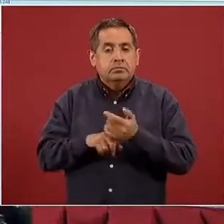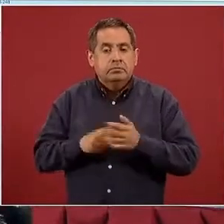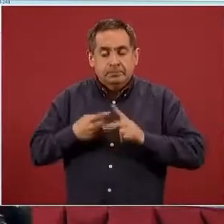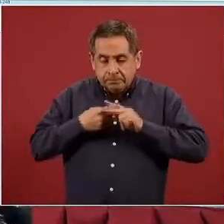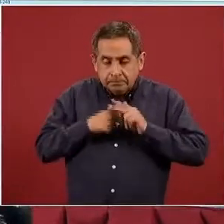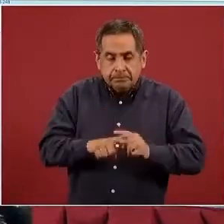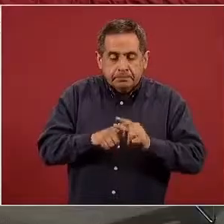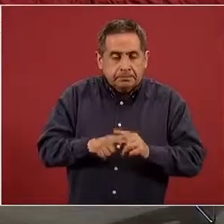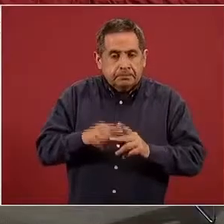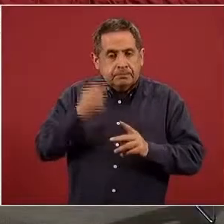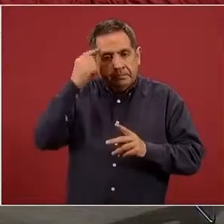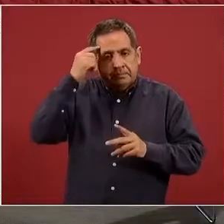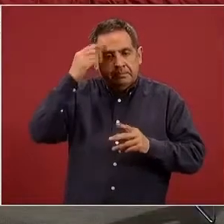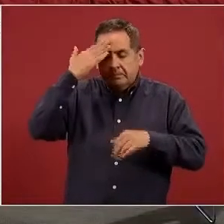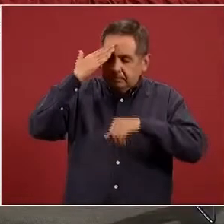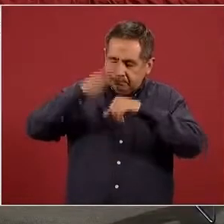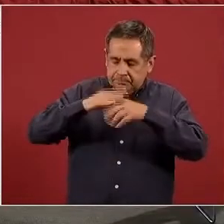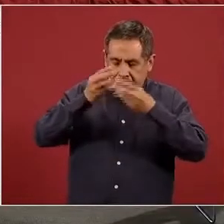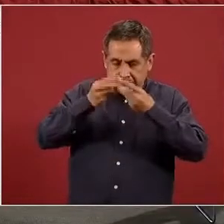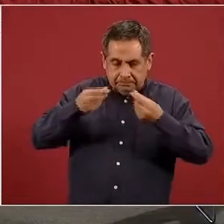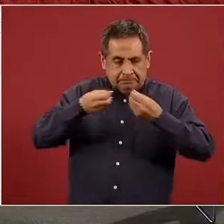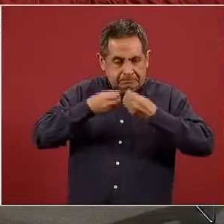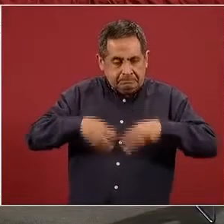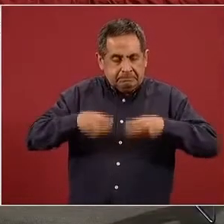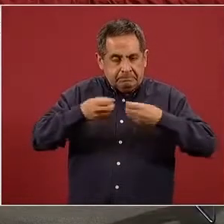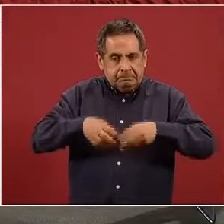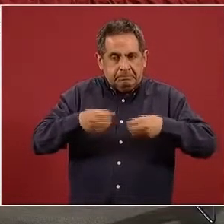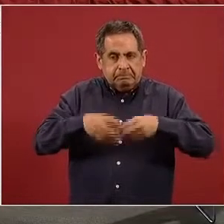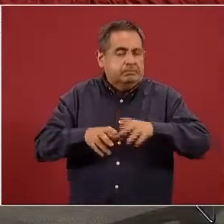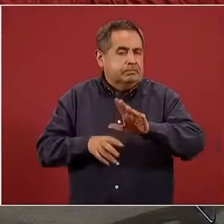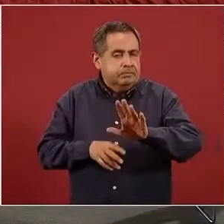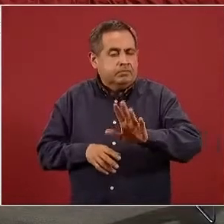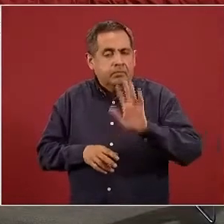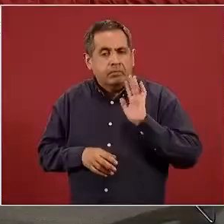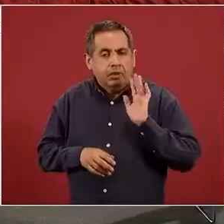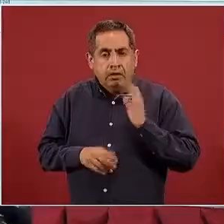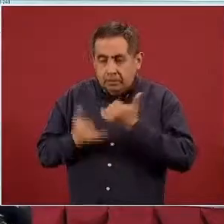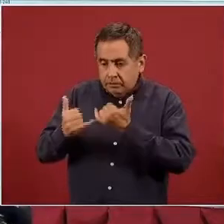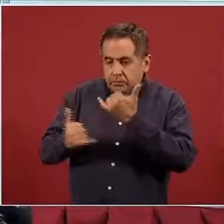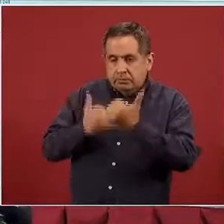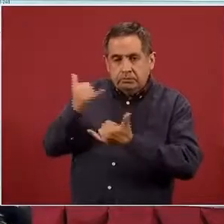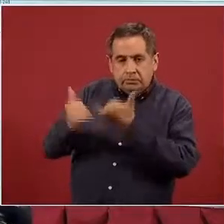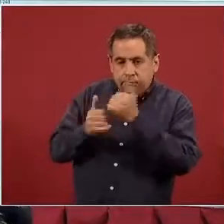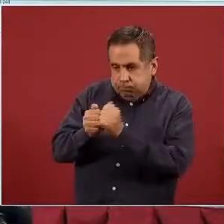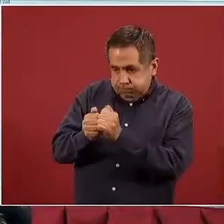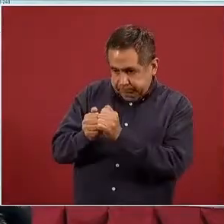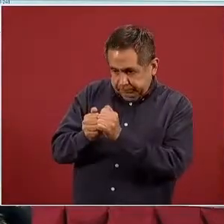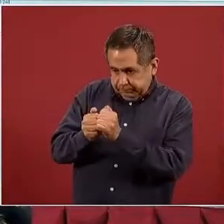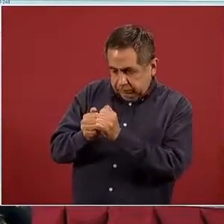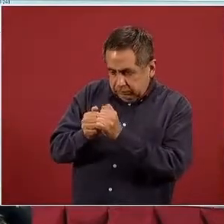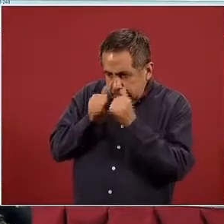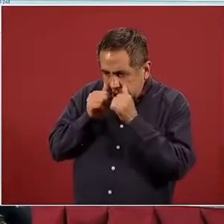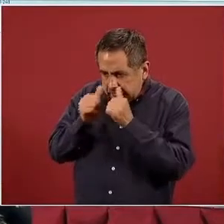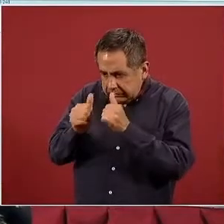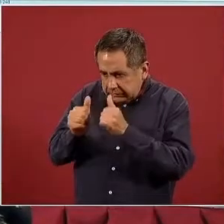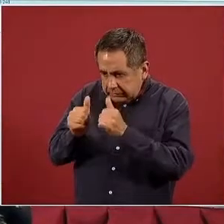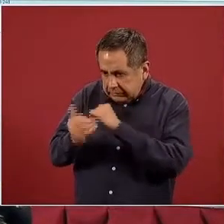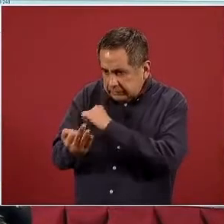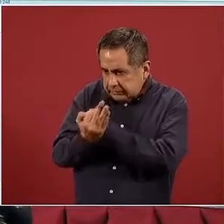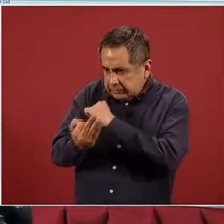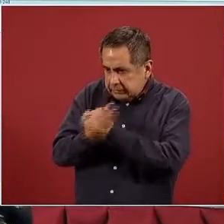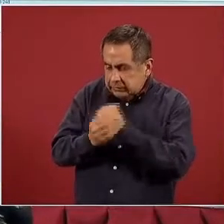empezando a tener pérdida de la memoria, un deterioro cognitivo, pues los videojuegos los pueden llegar a detener, les pueden